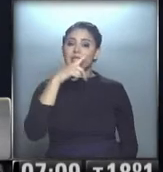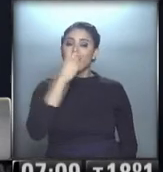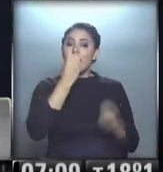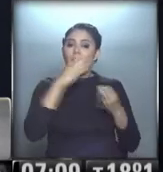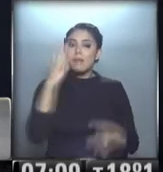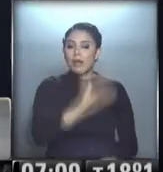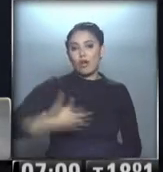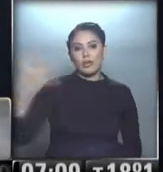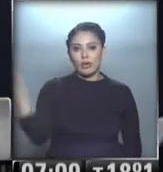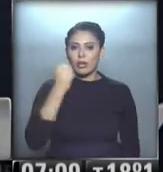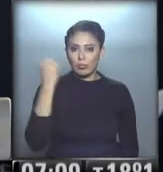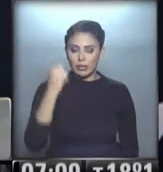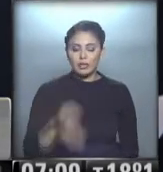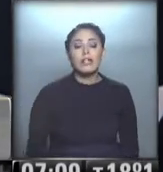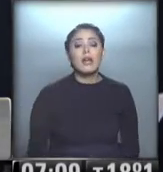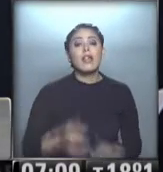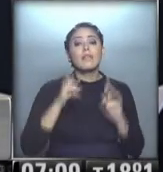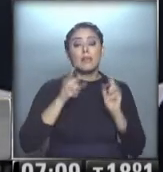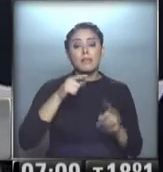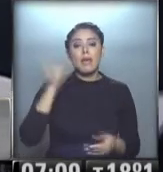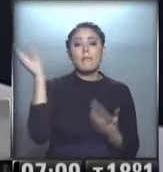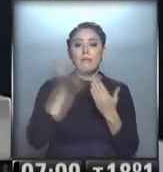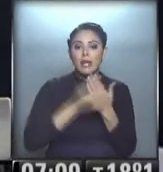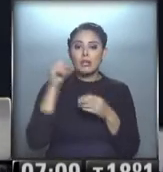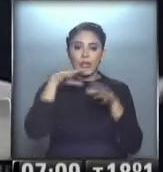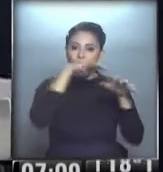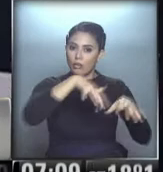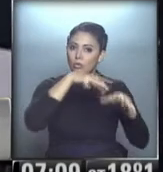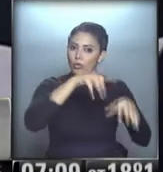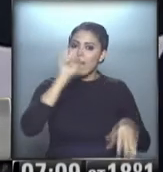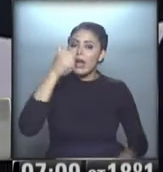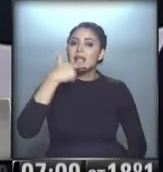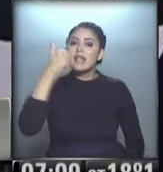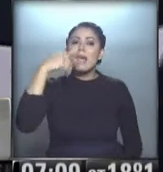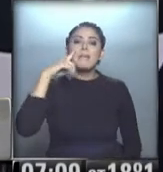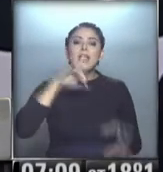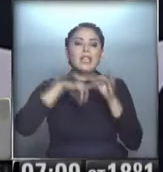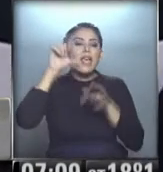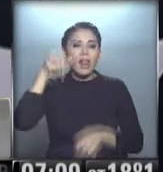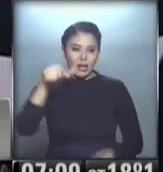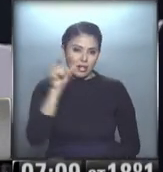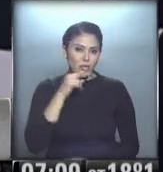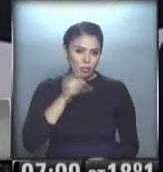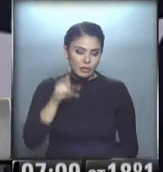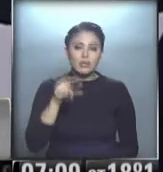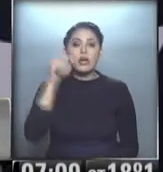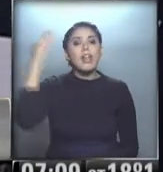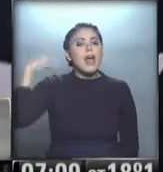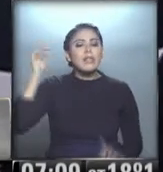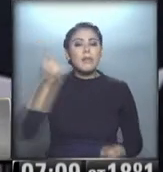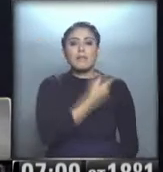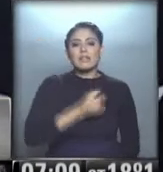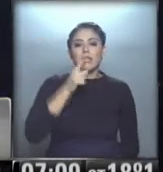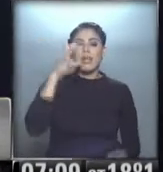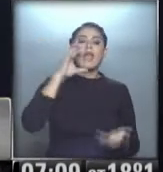la aerolínea de bandera. A su vez, como ministro de Agricultura, asumió Carlos Casamiquela, quien venía revistando como actual presidente